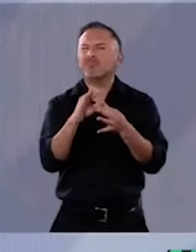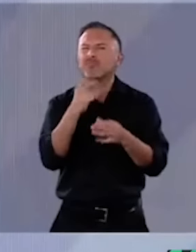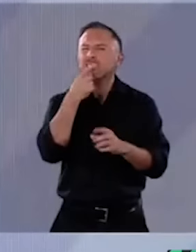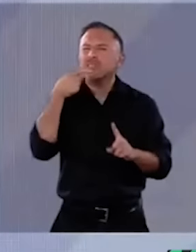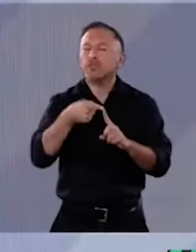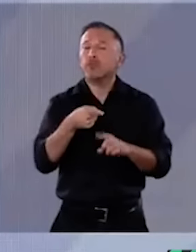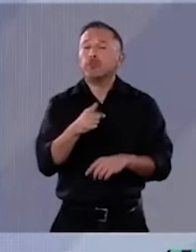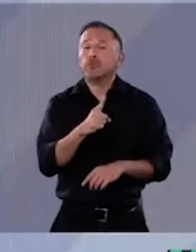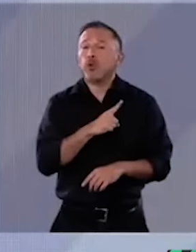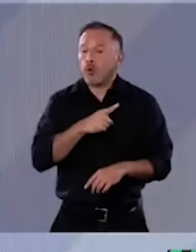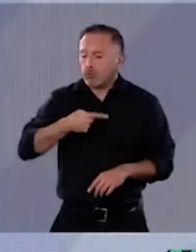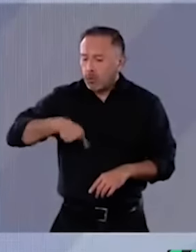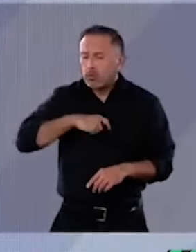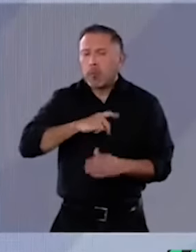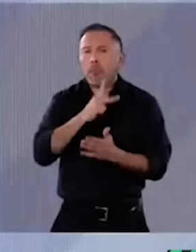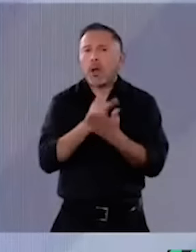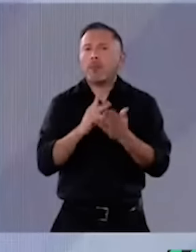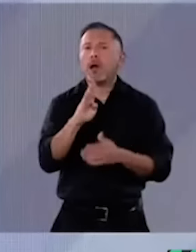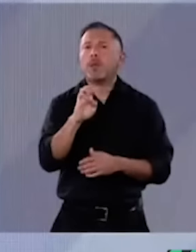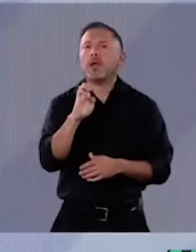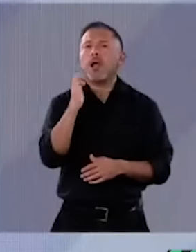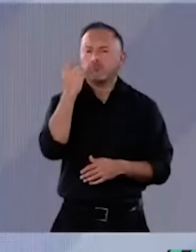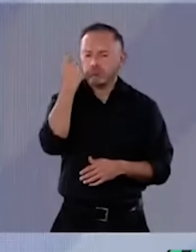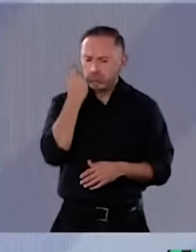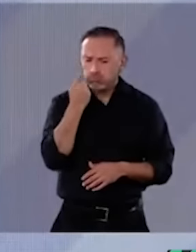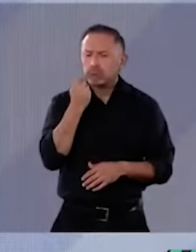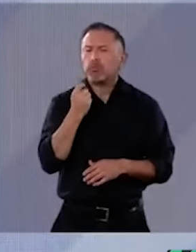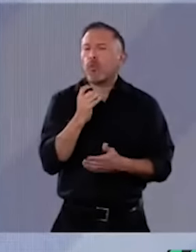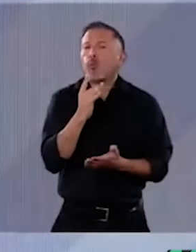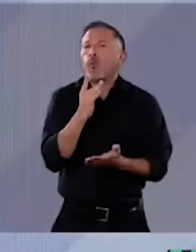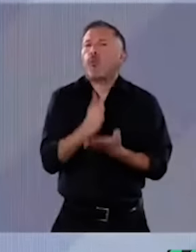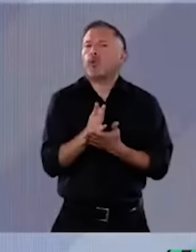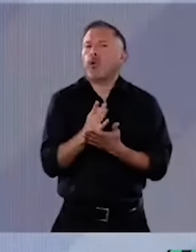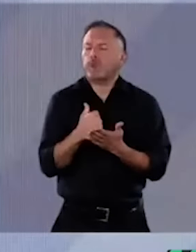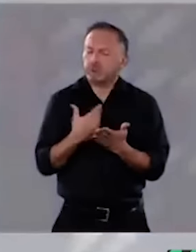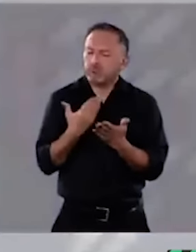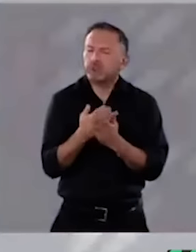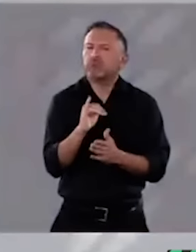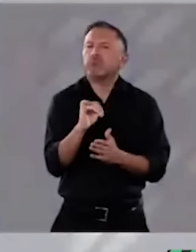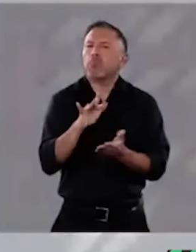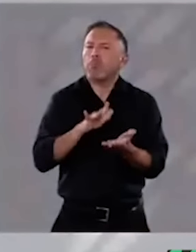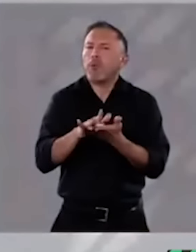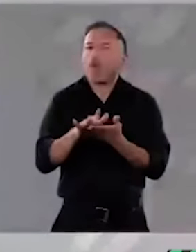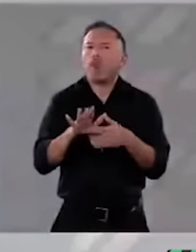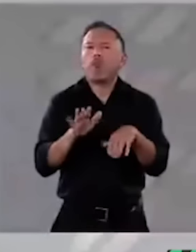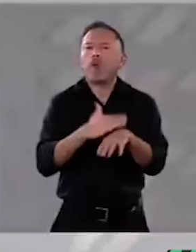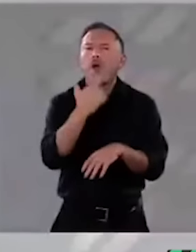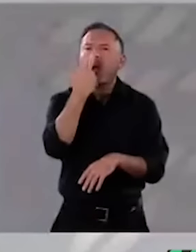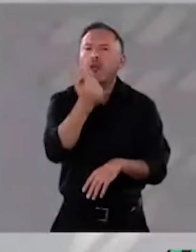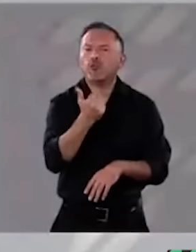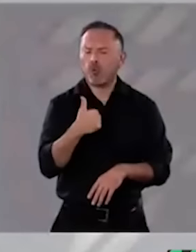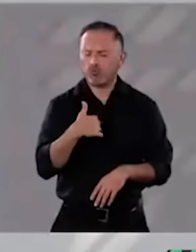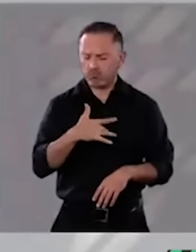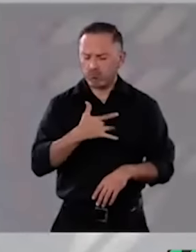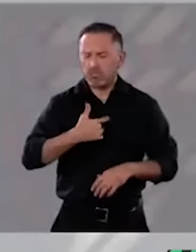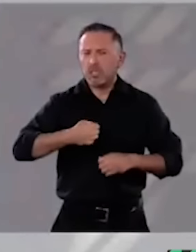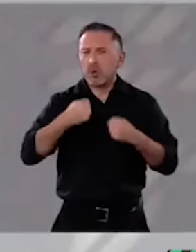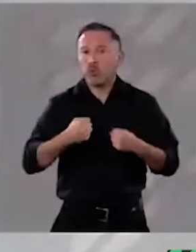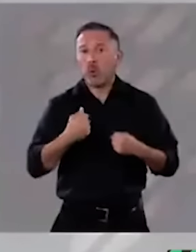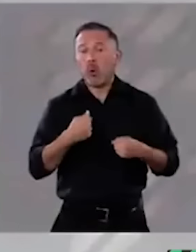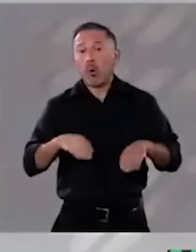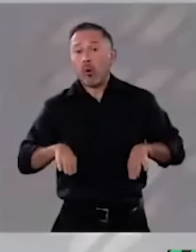sociales. Fuimos los únicos que los hemos hecho. Y además, lo hacemos por convicción, no por conveniencia. Y